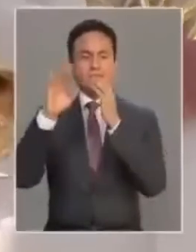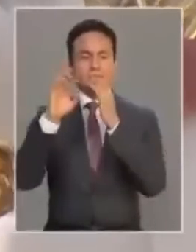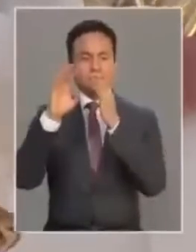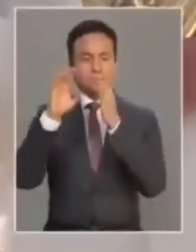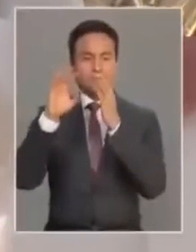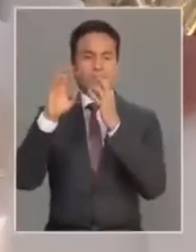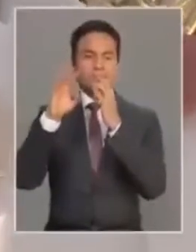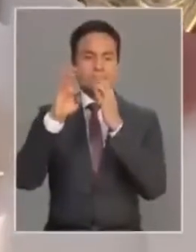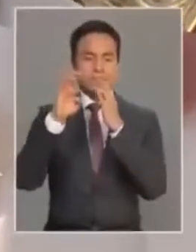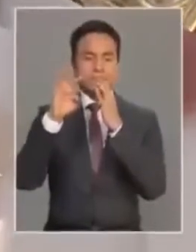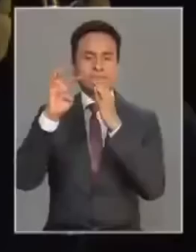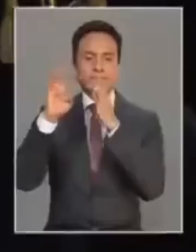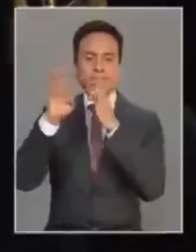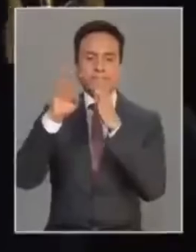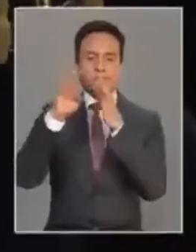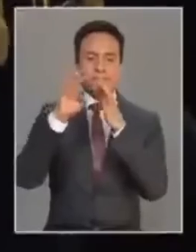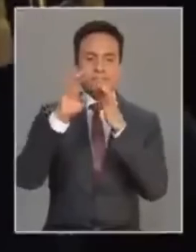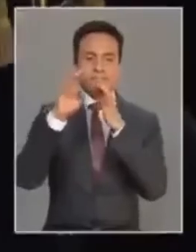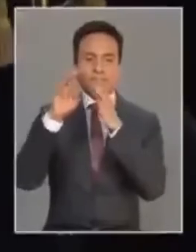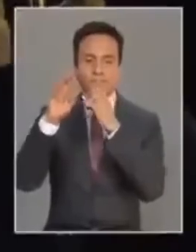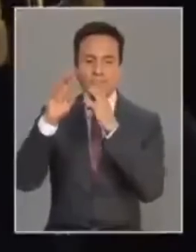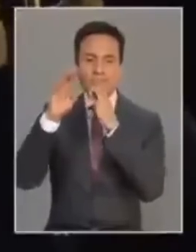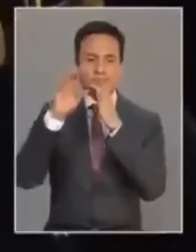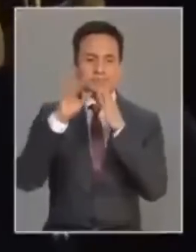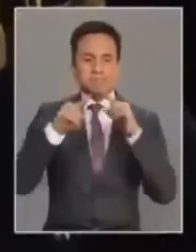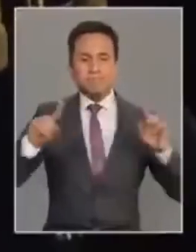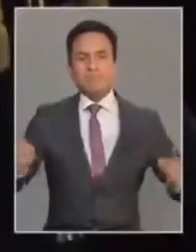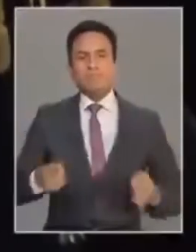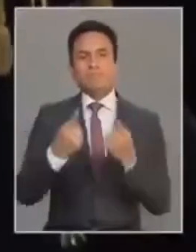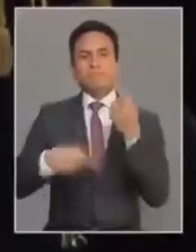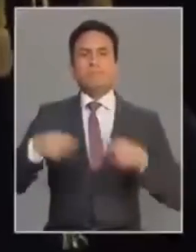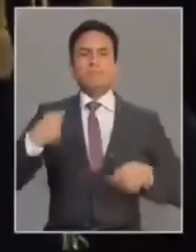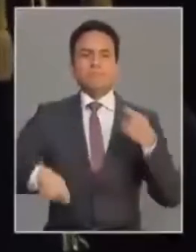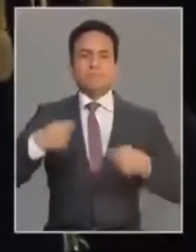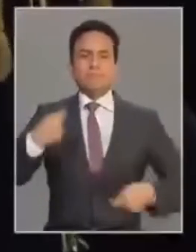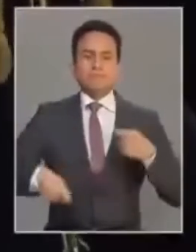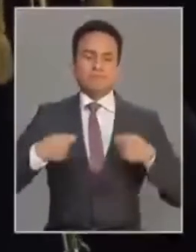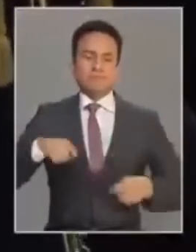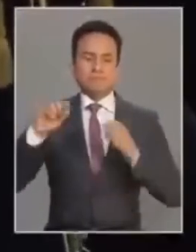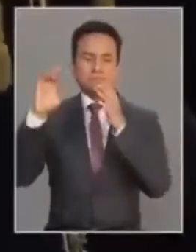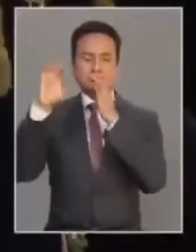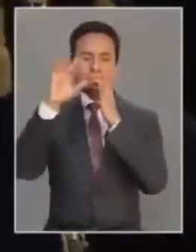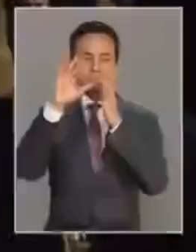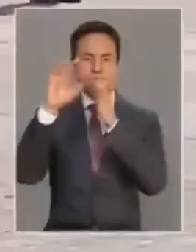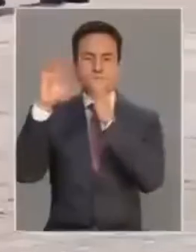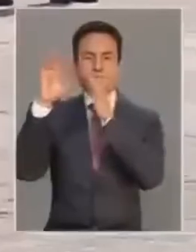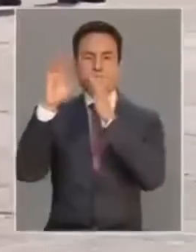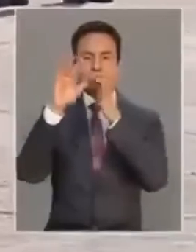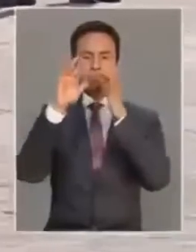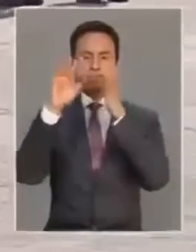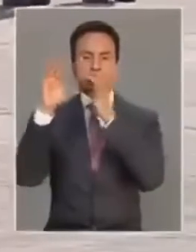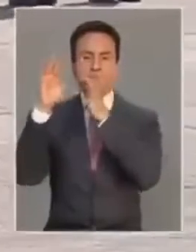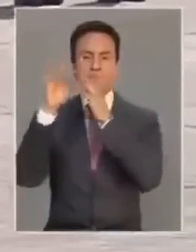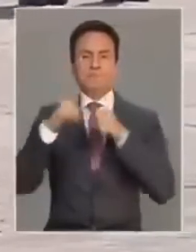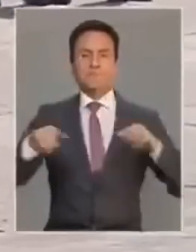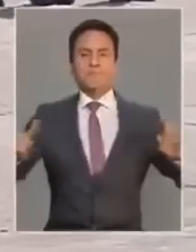como que muy relevantes, ¿no? ¡Qué bien, señores! Ellos marchan diferente y otros que marchan como